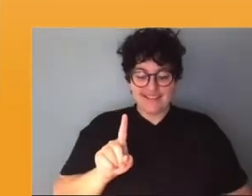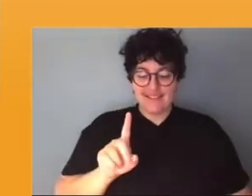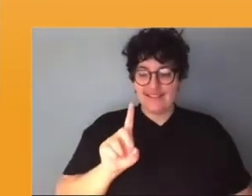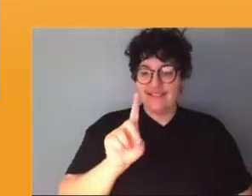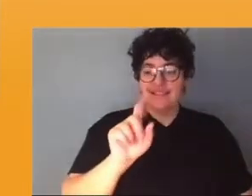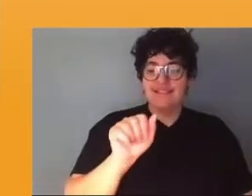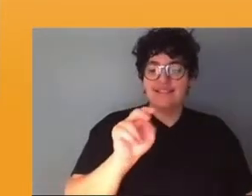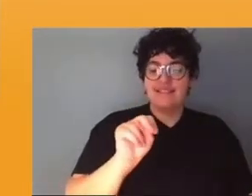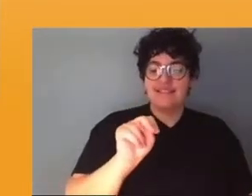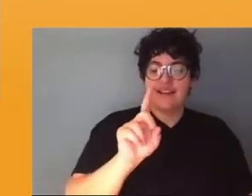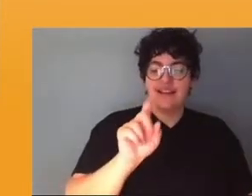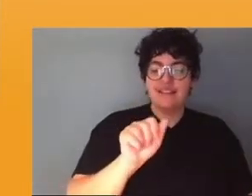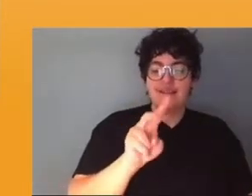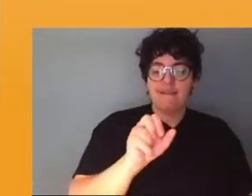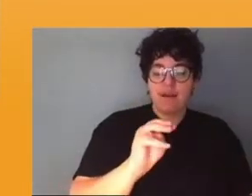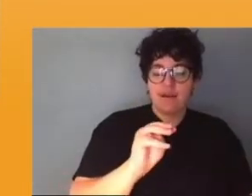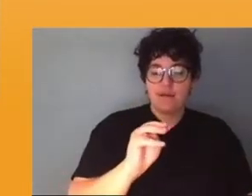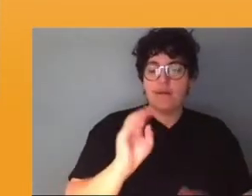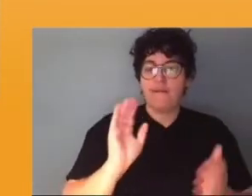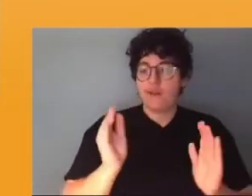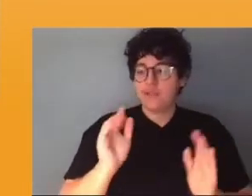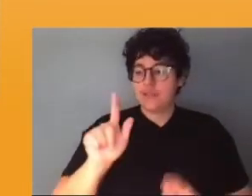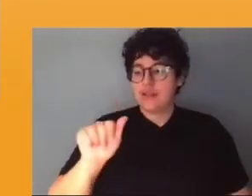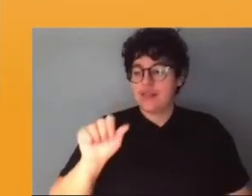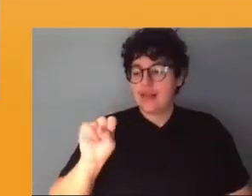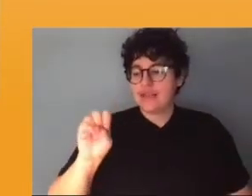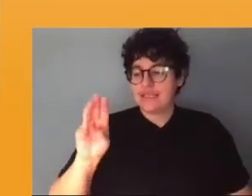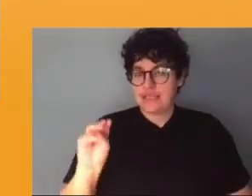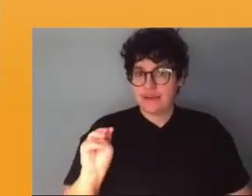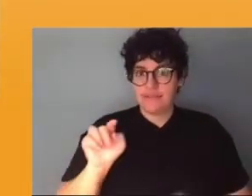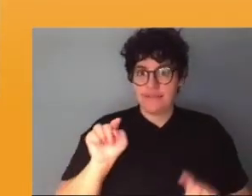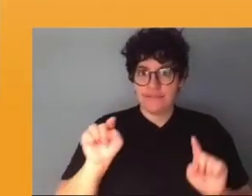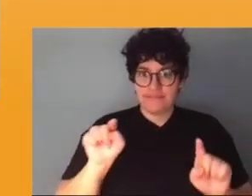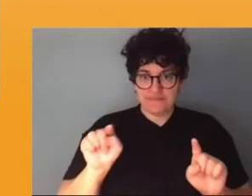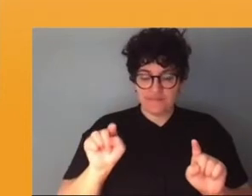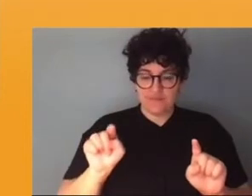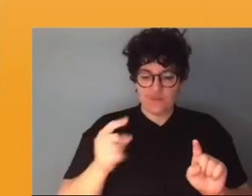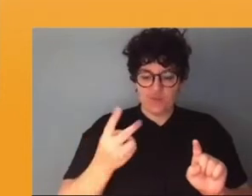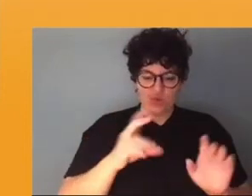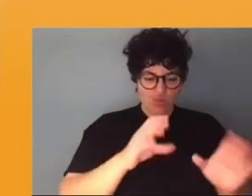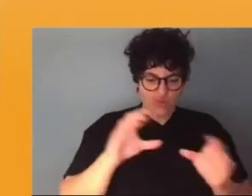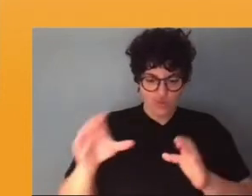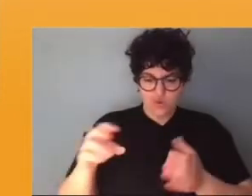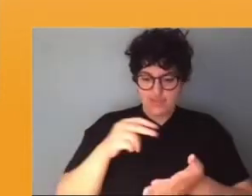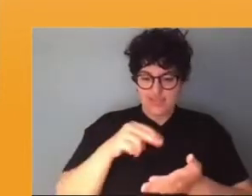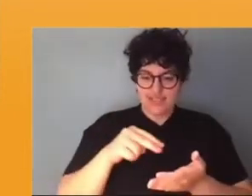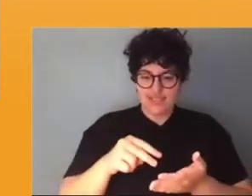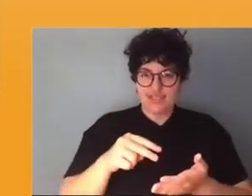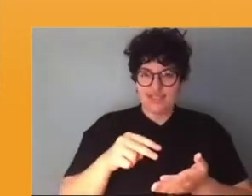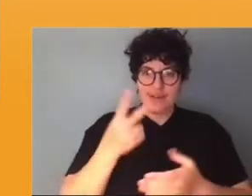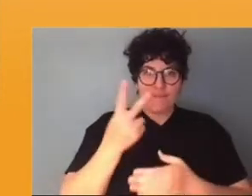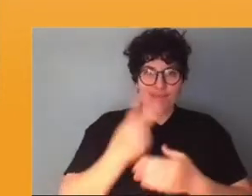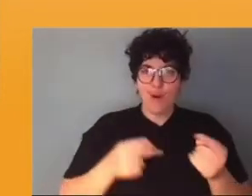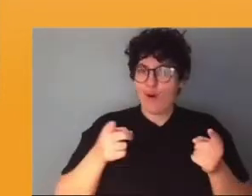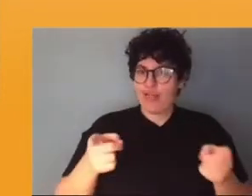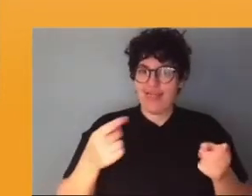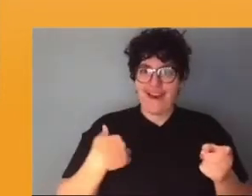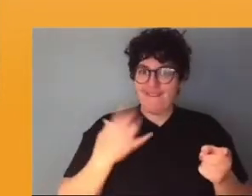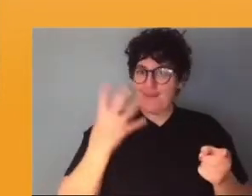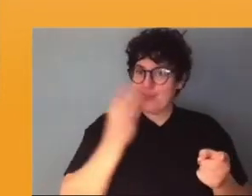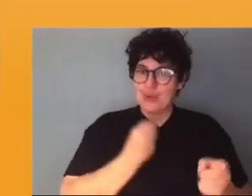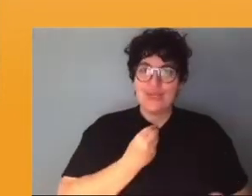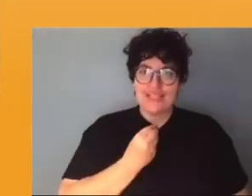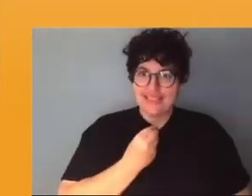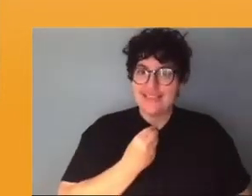la otra, hay mucha belleza en las dos. Y yo creo que me inspira como